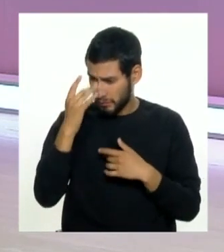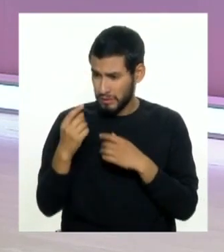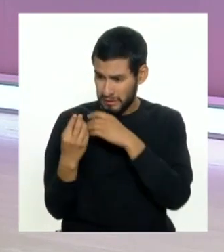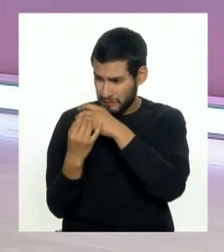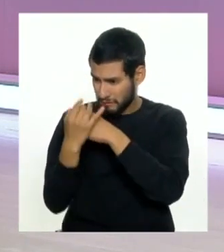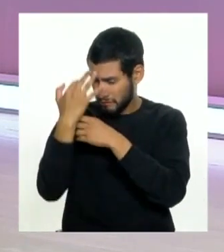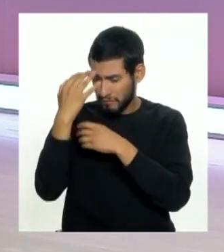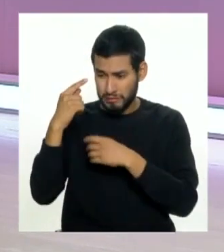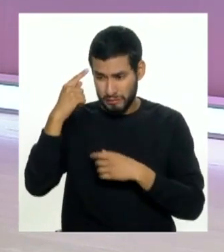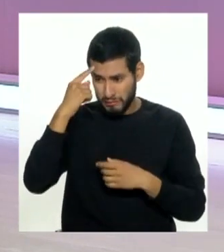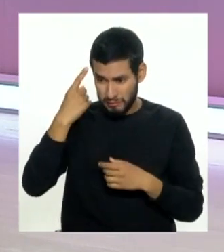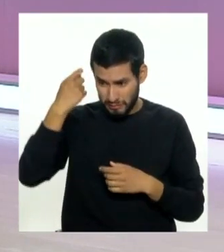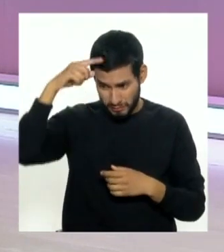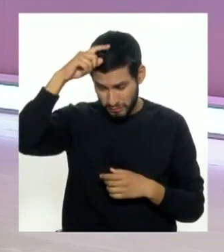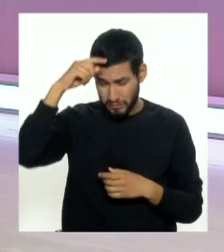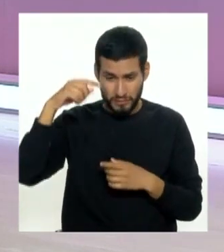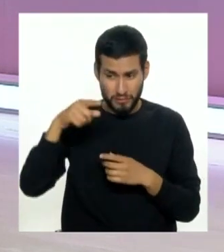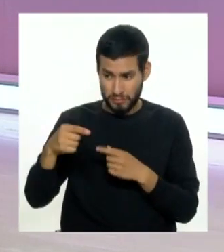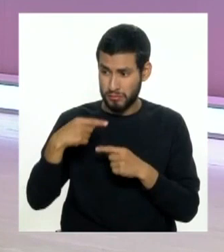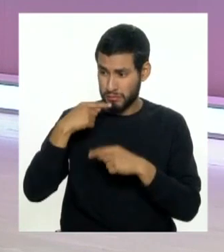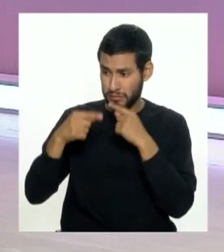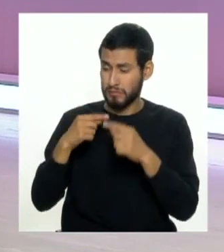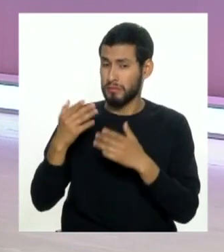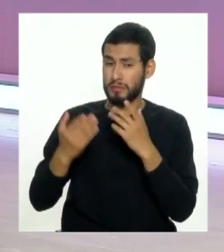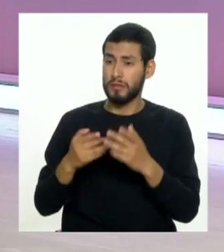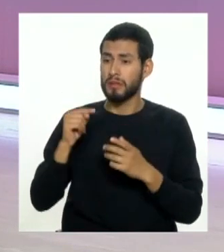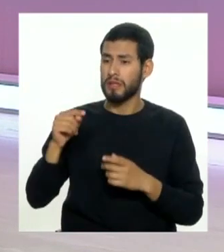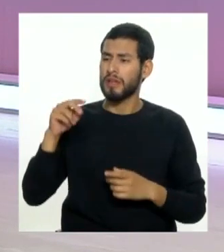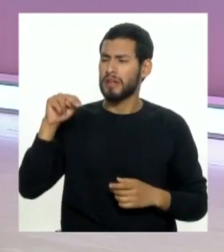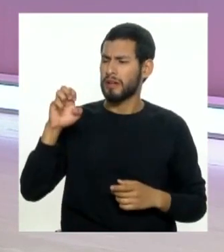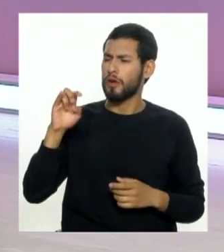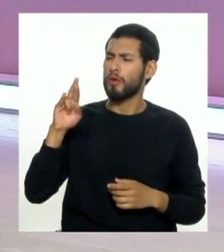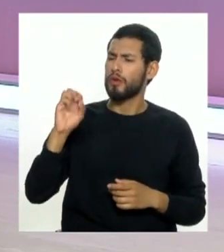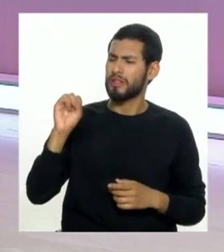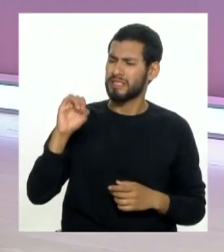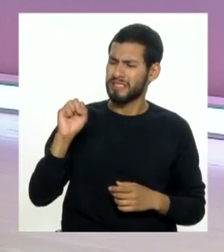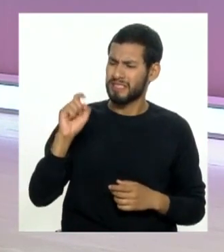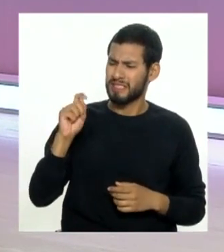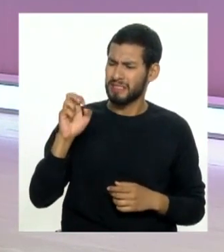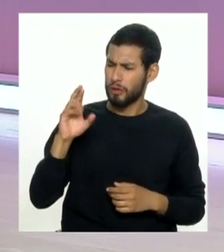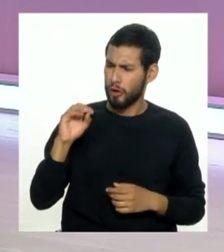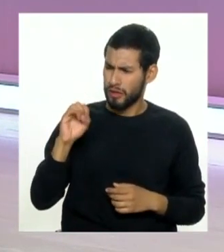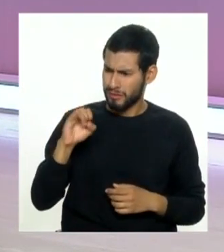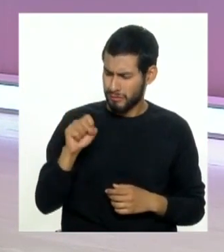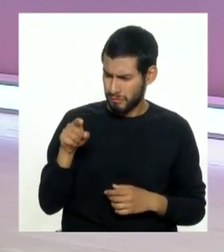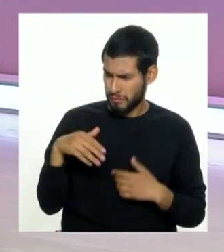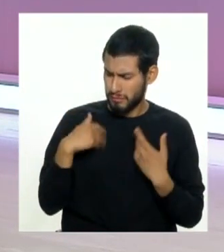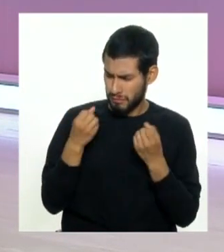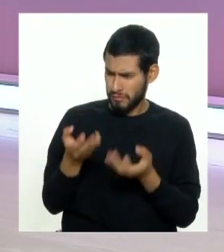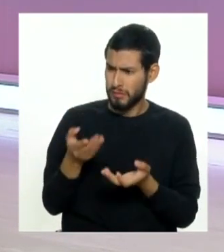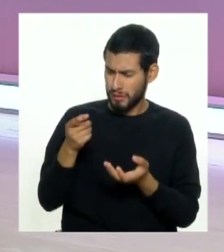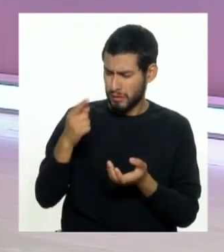por ejemplo, cerebral. Usted habló hace un momento de la neurocistercosis, o esto